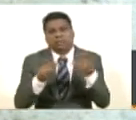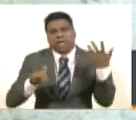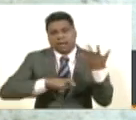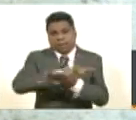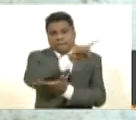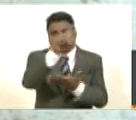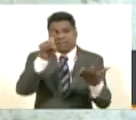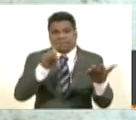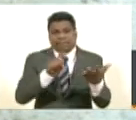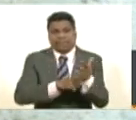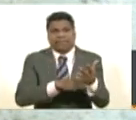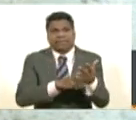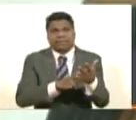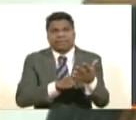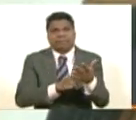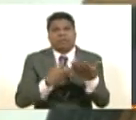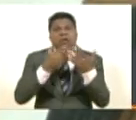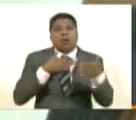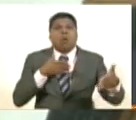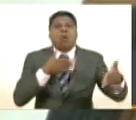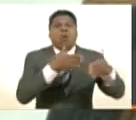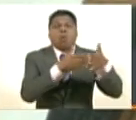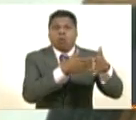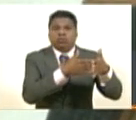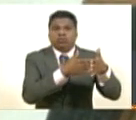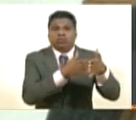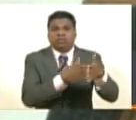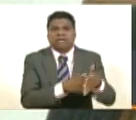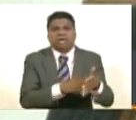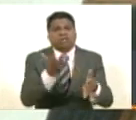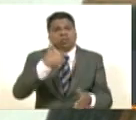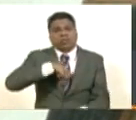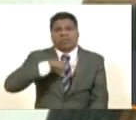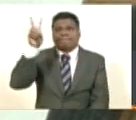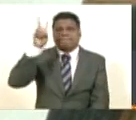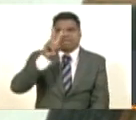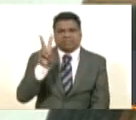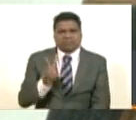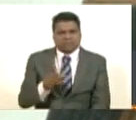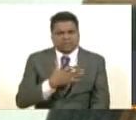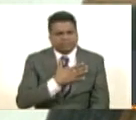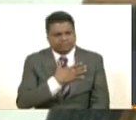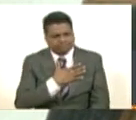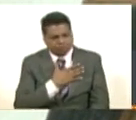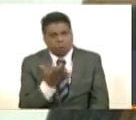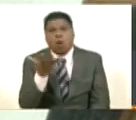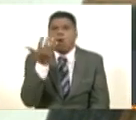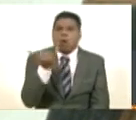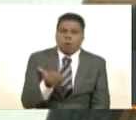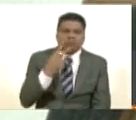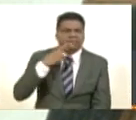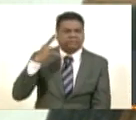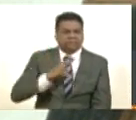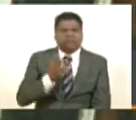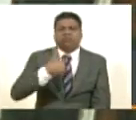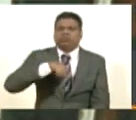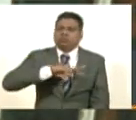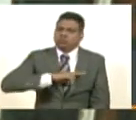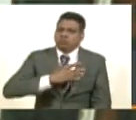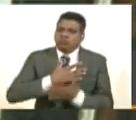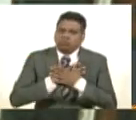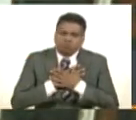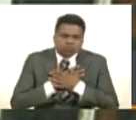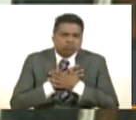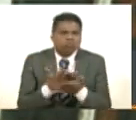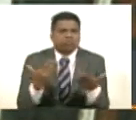totalmente van en contra de nuestra venezolanidad. De verdad que hoy nosotros fuimos víctimas de esta bajeza,